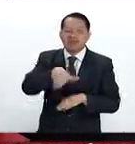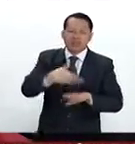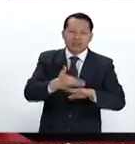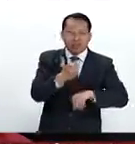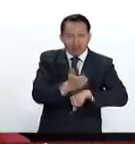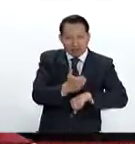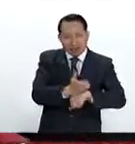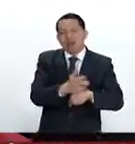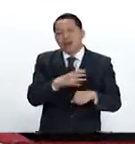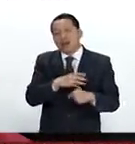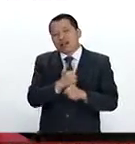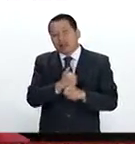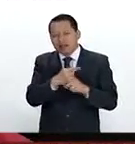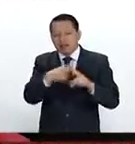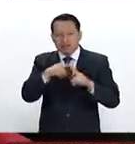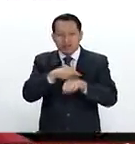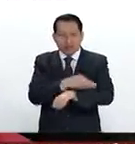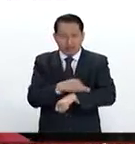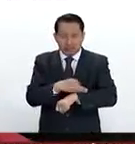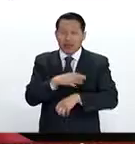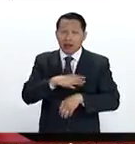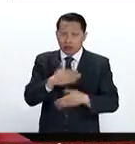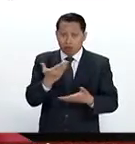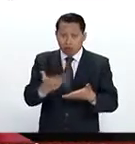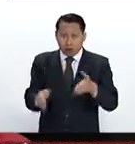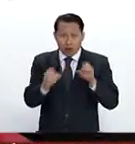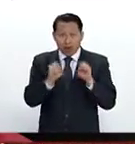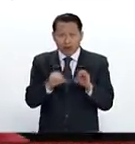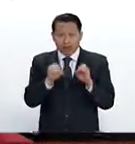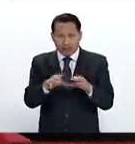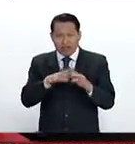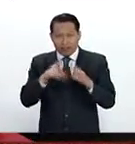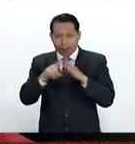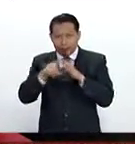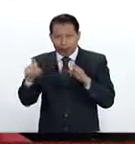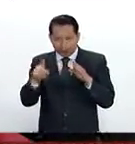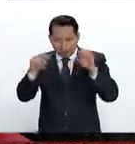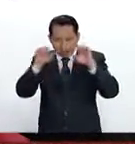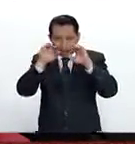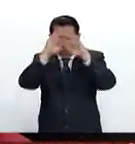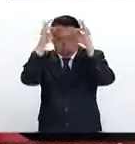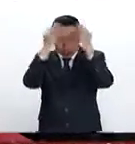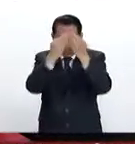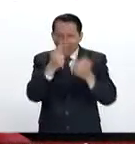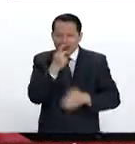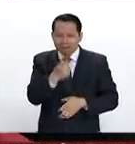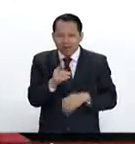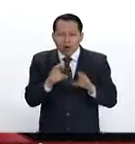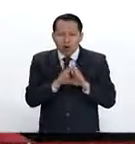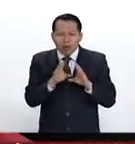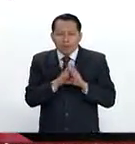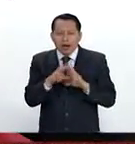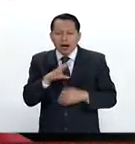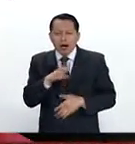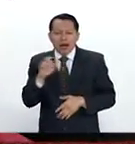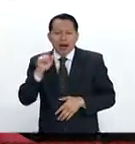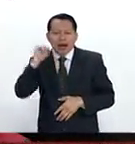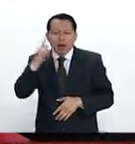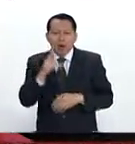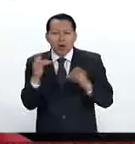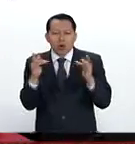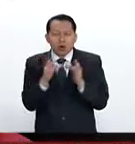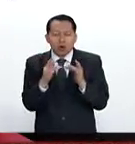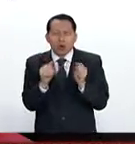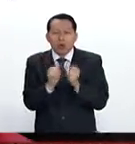Bueno, se establece una oficina en el Departamento de Inmigración y Aduanas dedicada a la vinculación con